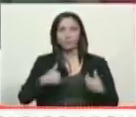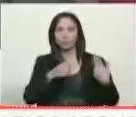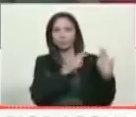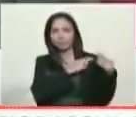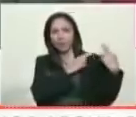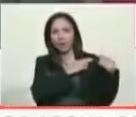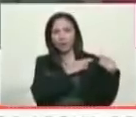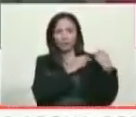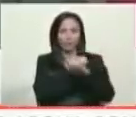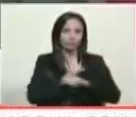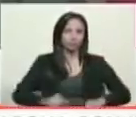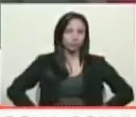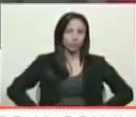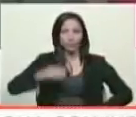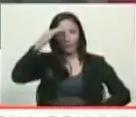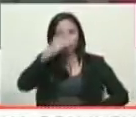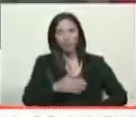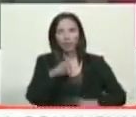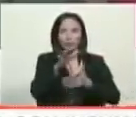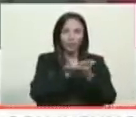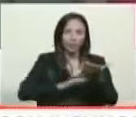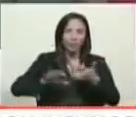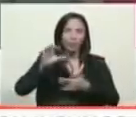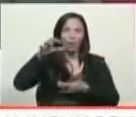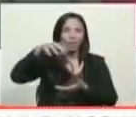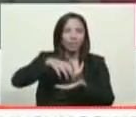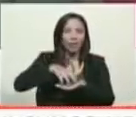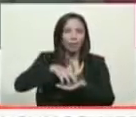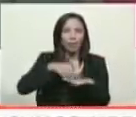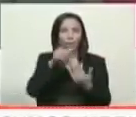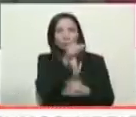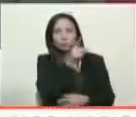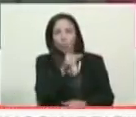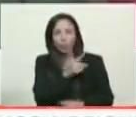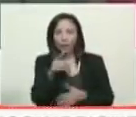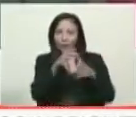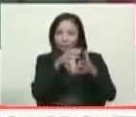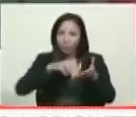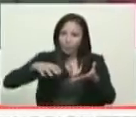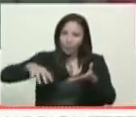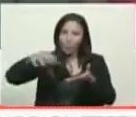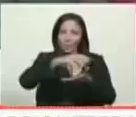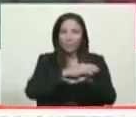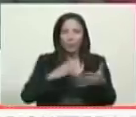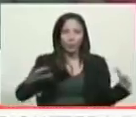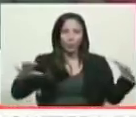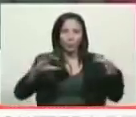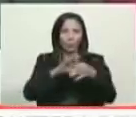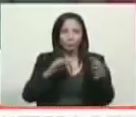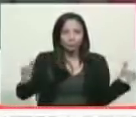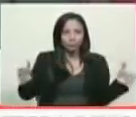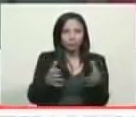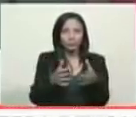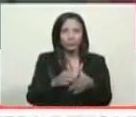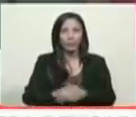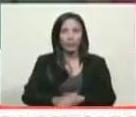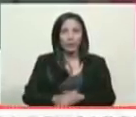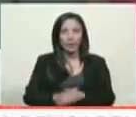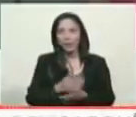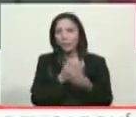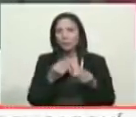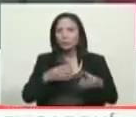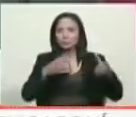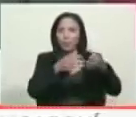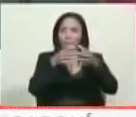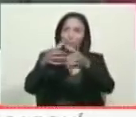comandante de la Región Estratégica de Defensa Integral Occidental, que agrupa las unidades militares